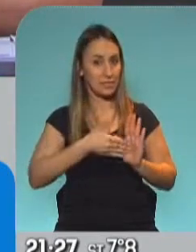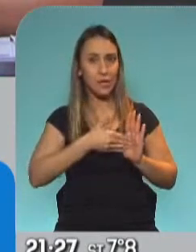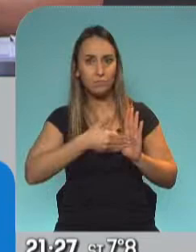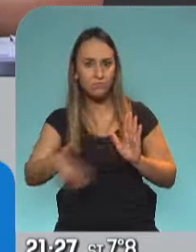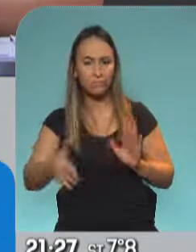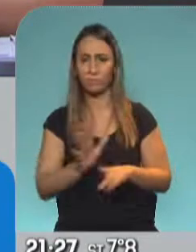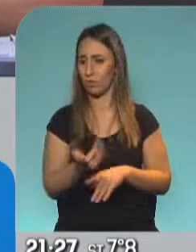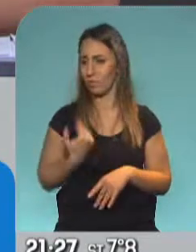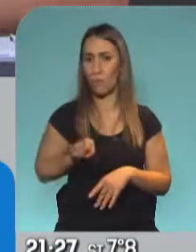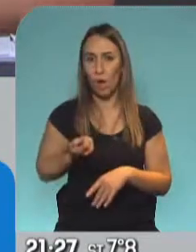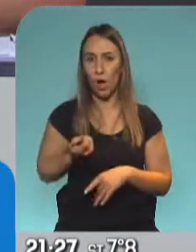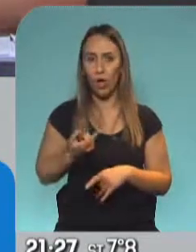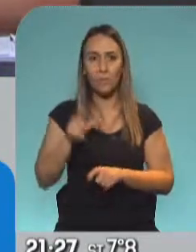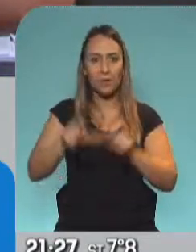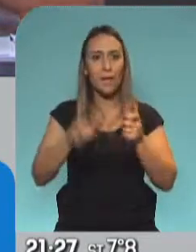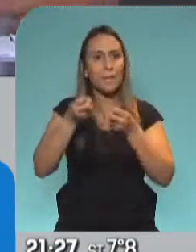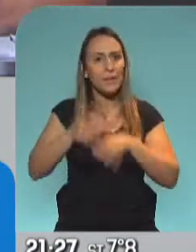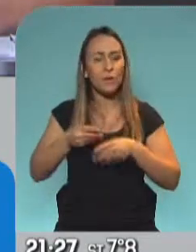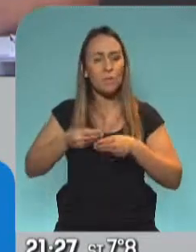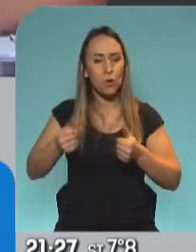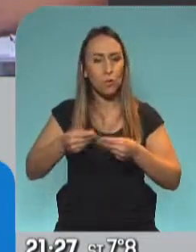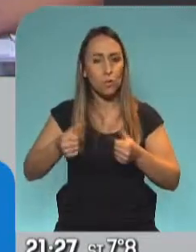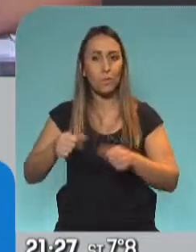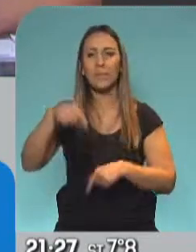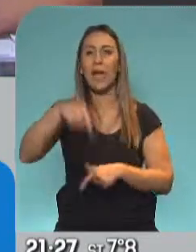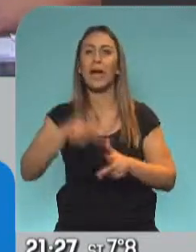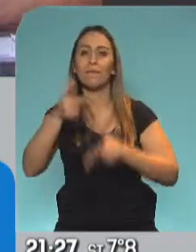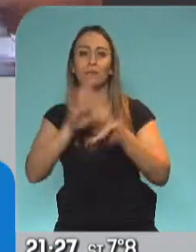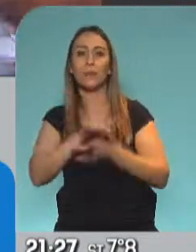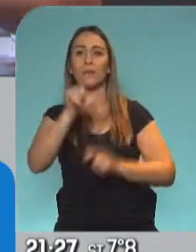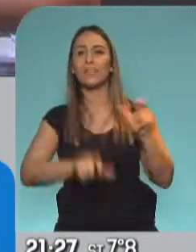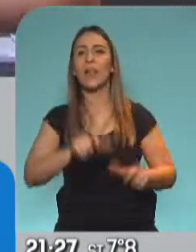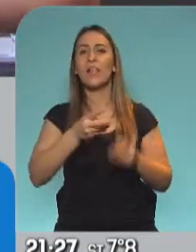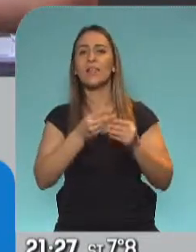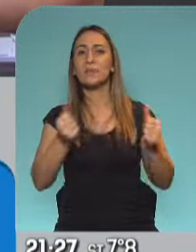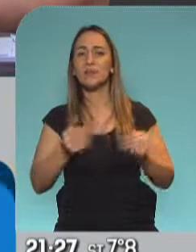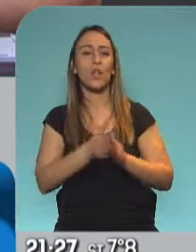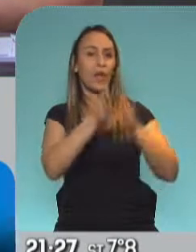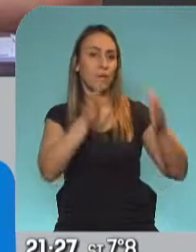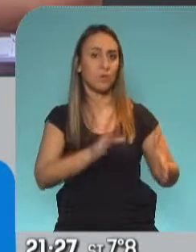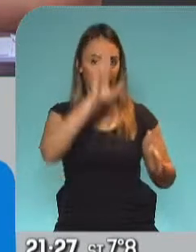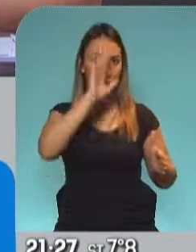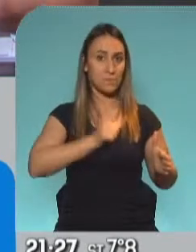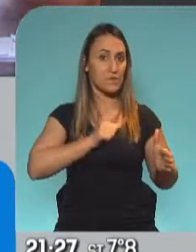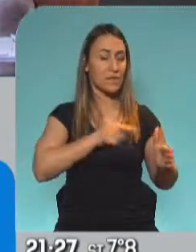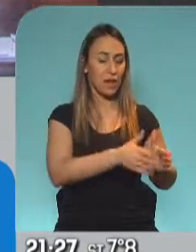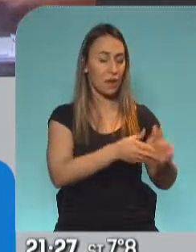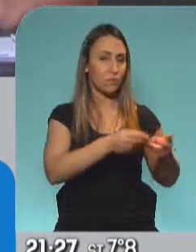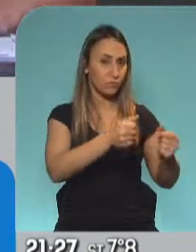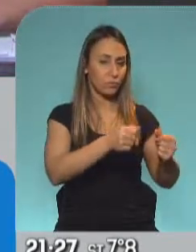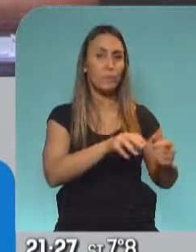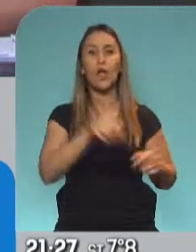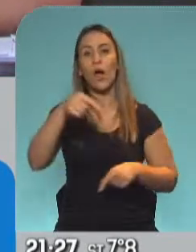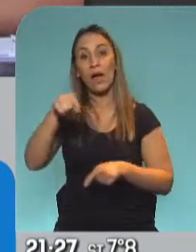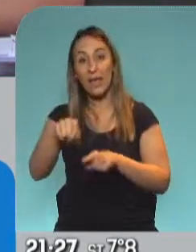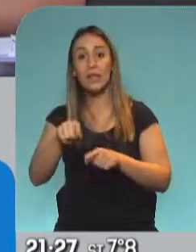decir, digo, nosotros aquí hablamos de los desaparecidos en época de dictadura militar. Allá, en democracia, tenemos esta cantidad de personas y se estima que